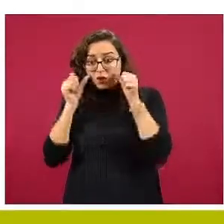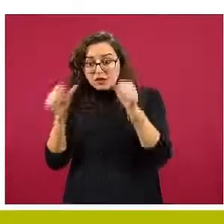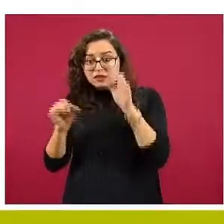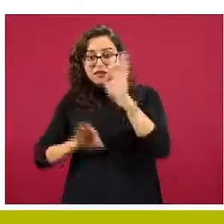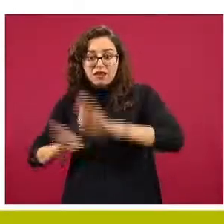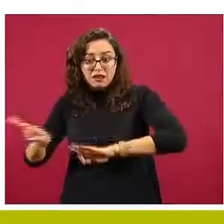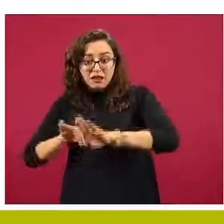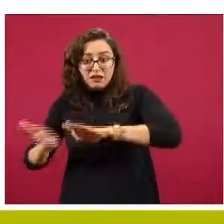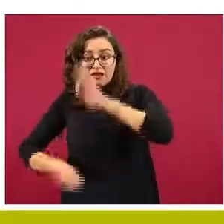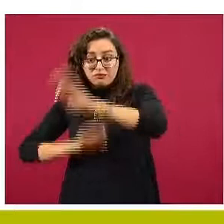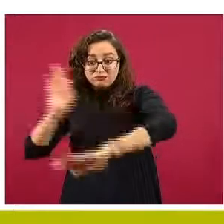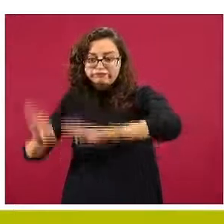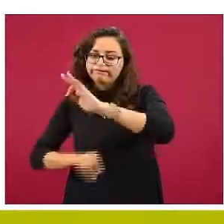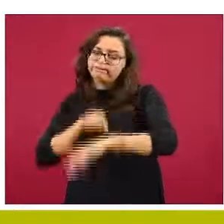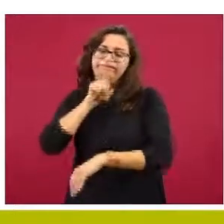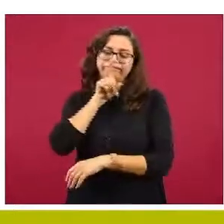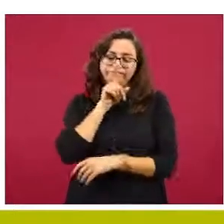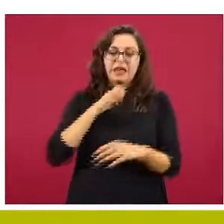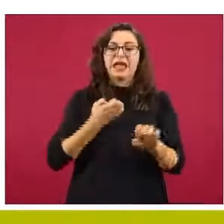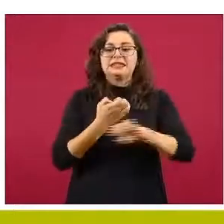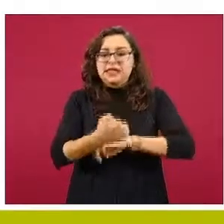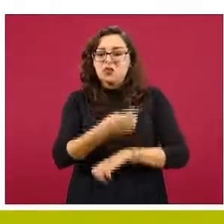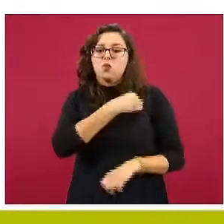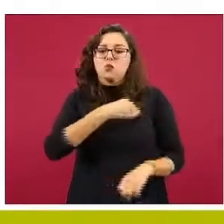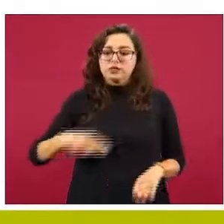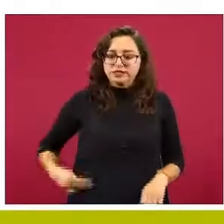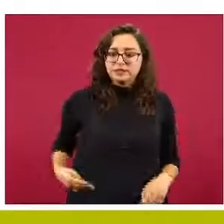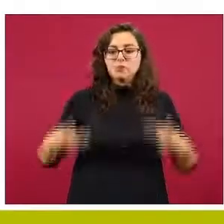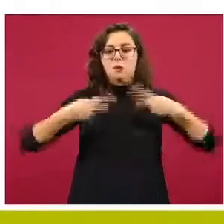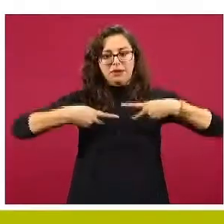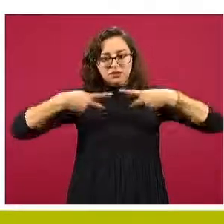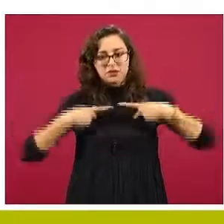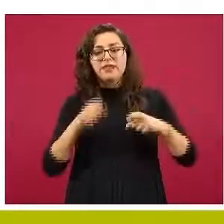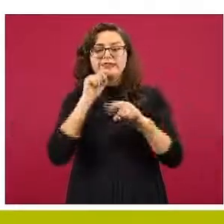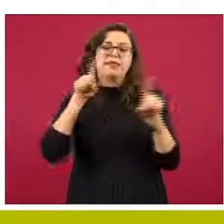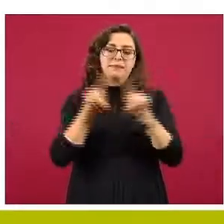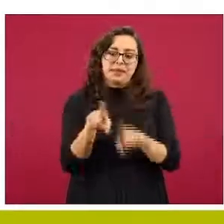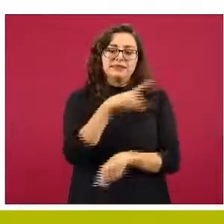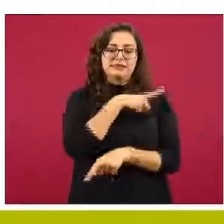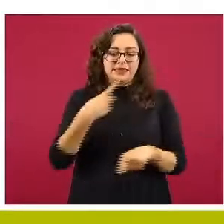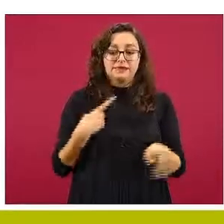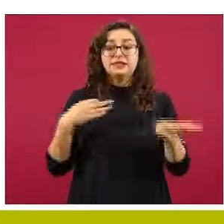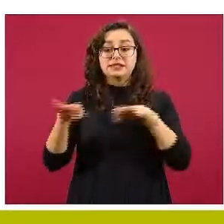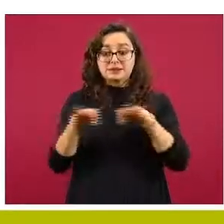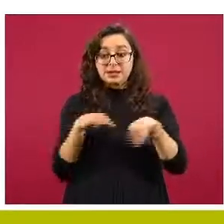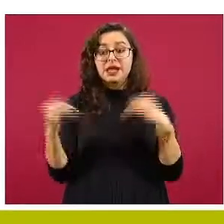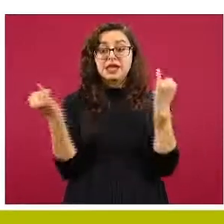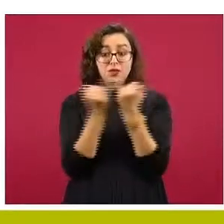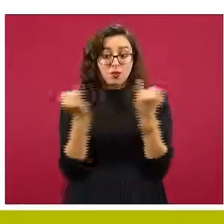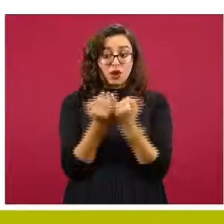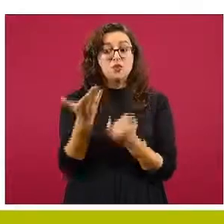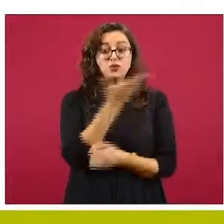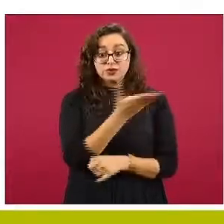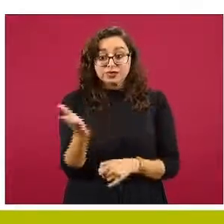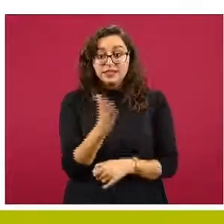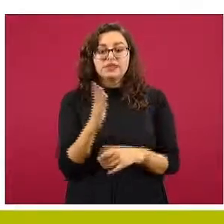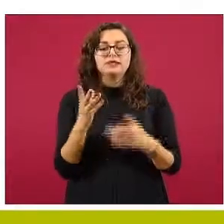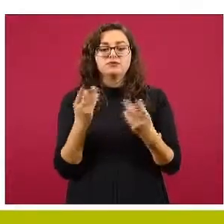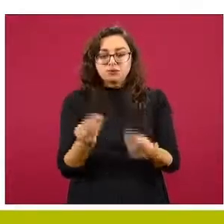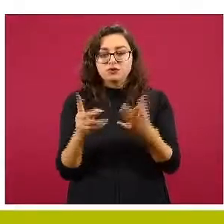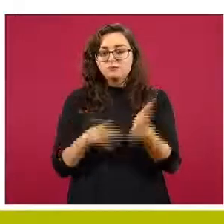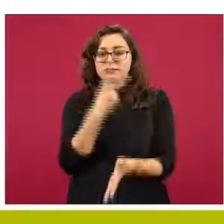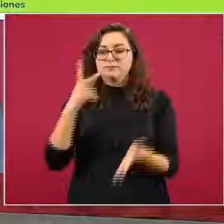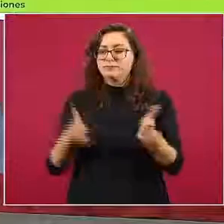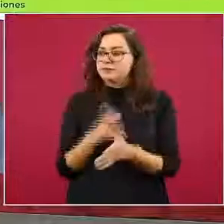son las personas para tener una participación social adecuada, inclusión, y van a escuchar que hablamos muchísimo de reconstrucción del tejido